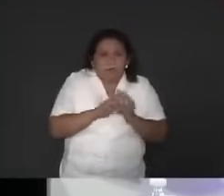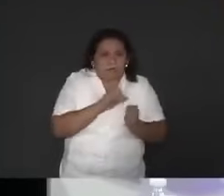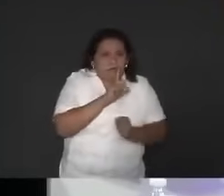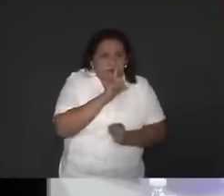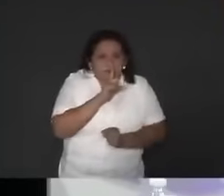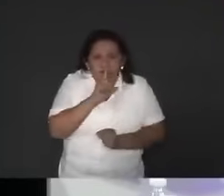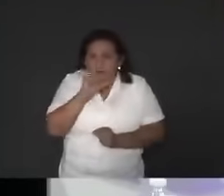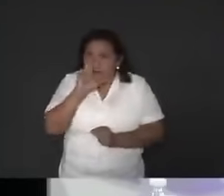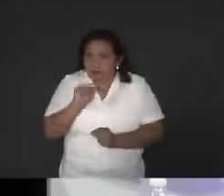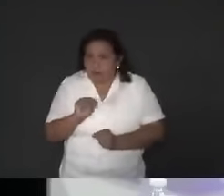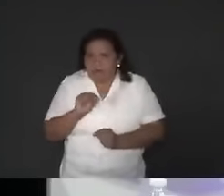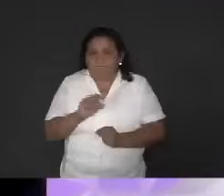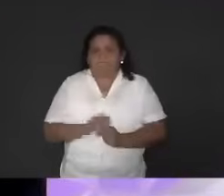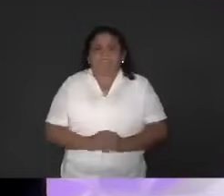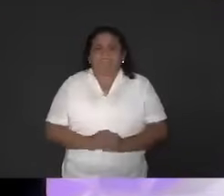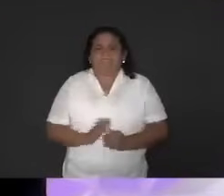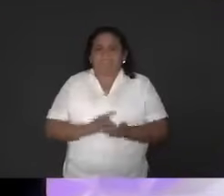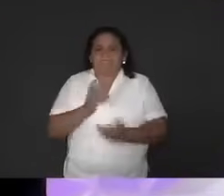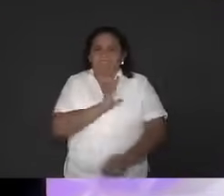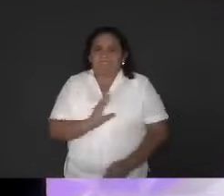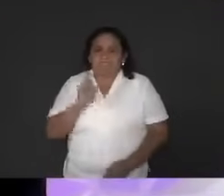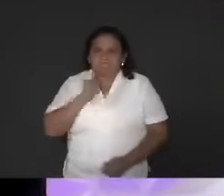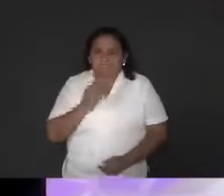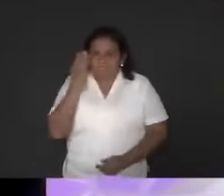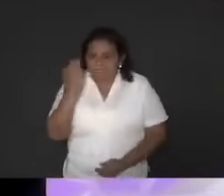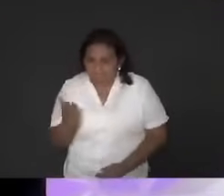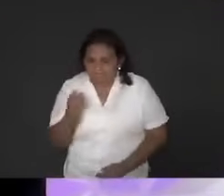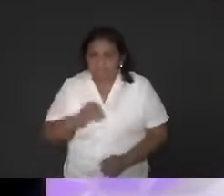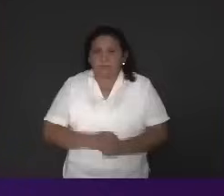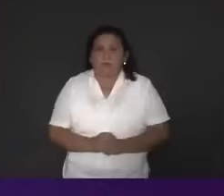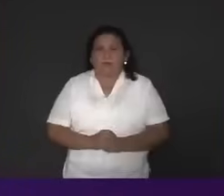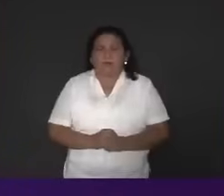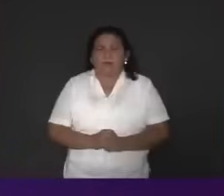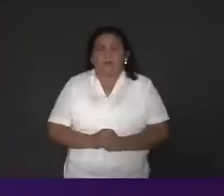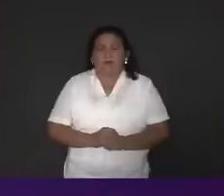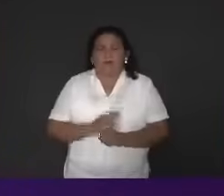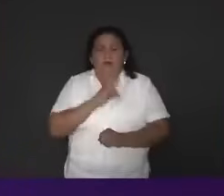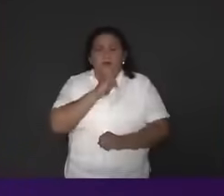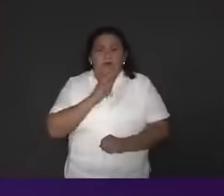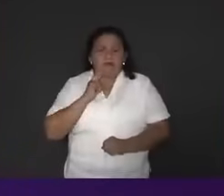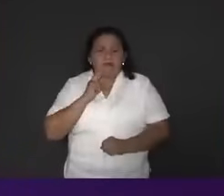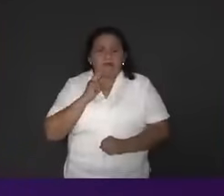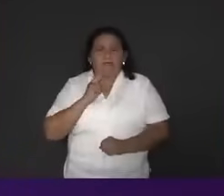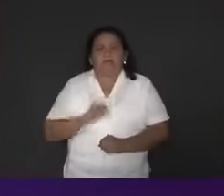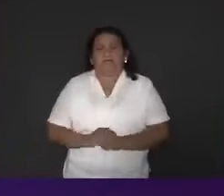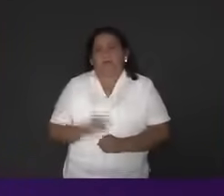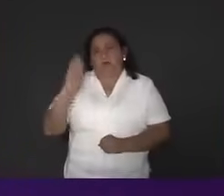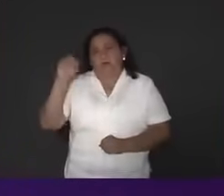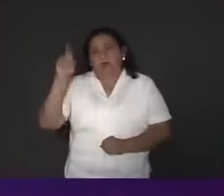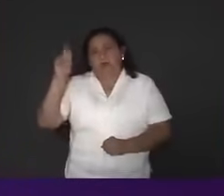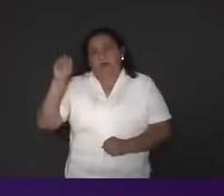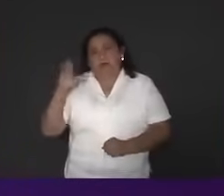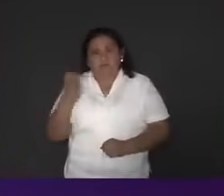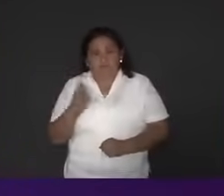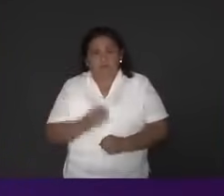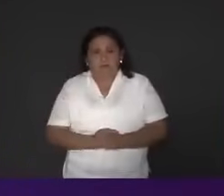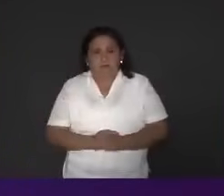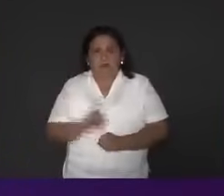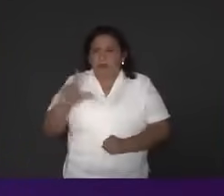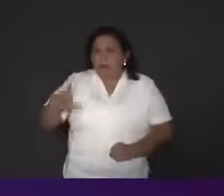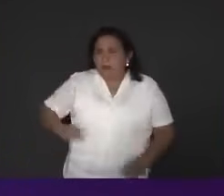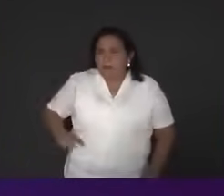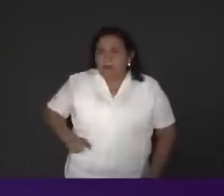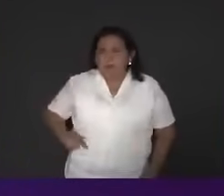silenciados. Gracias, candidata. Ahora es el turno de escuchar al candidato Renan Alberto Barrera Concha. Adelante, candidato. En mi gobierno